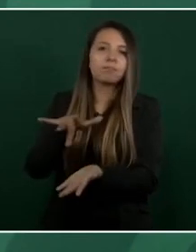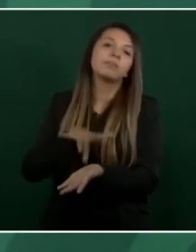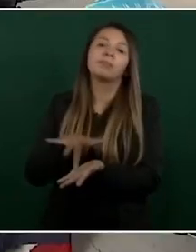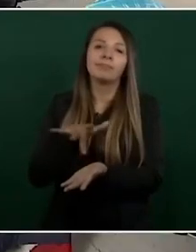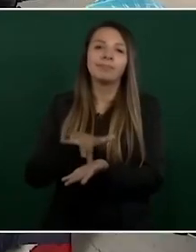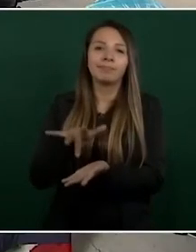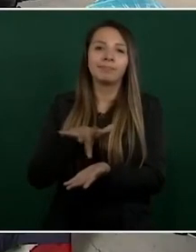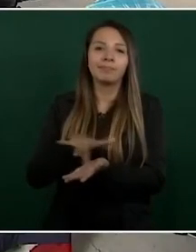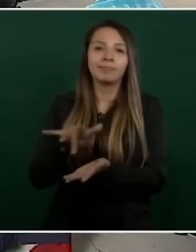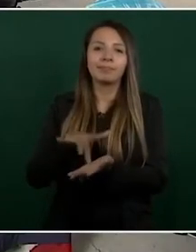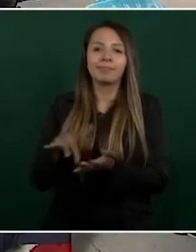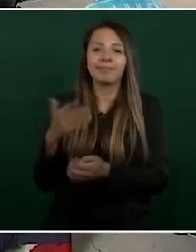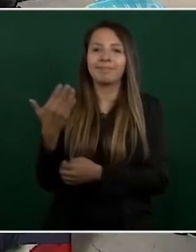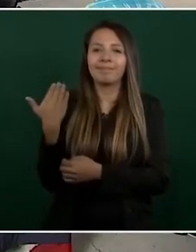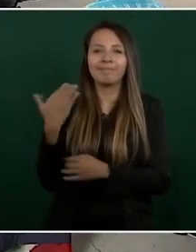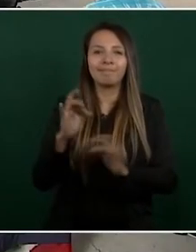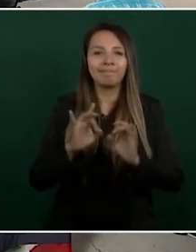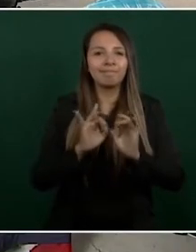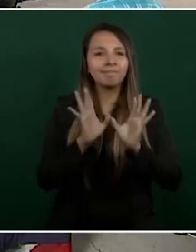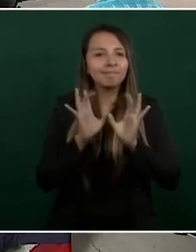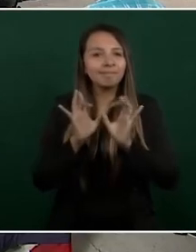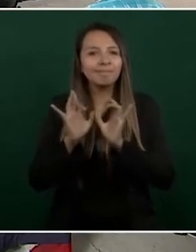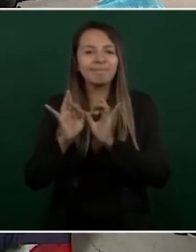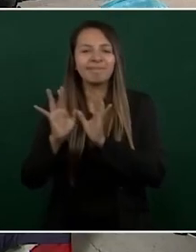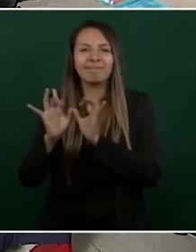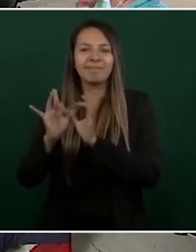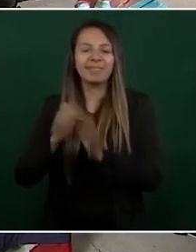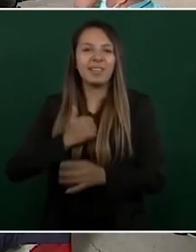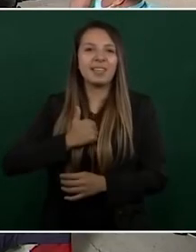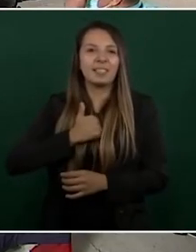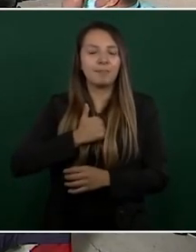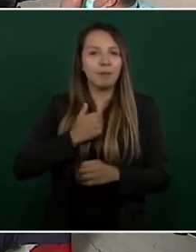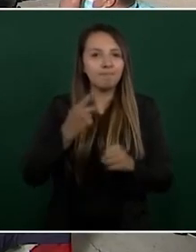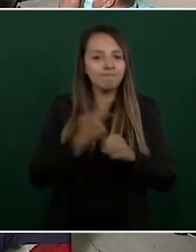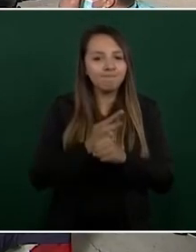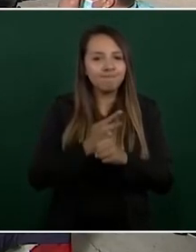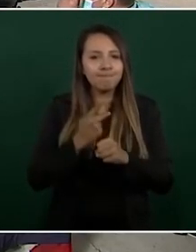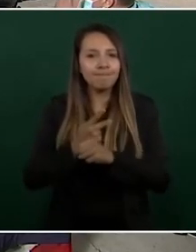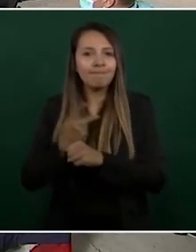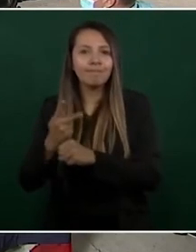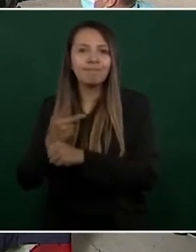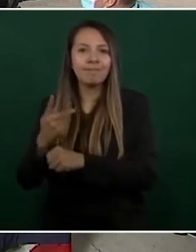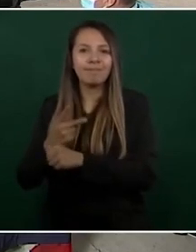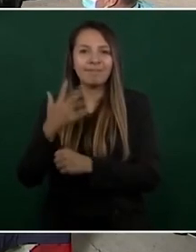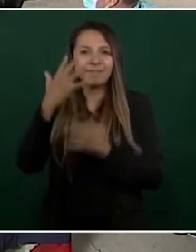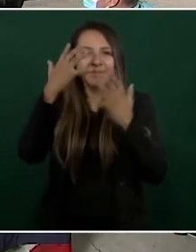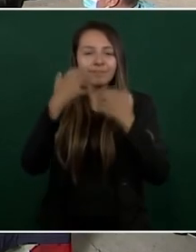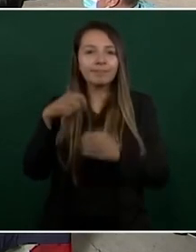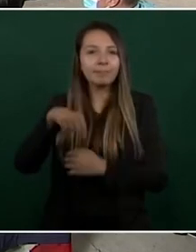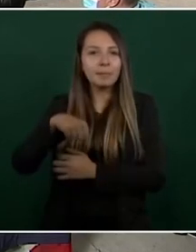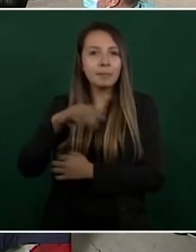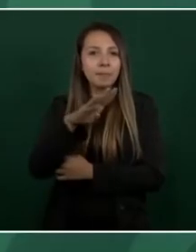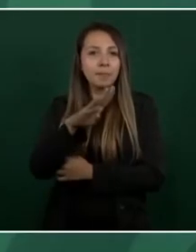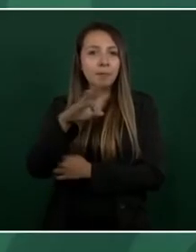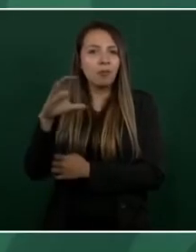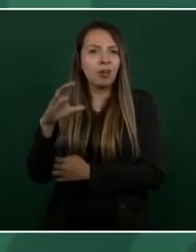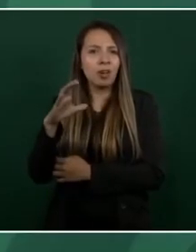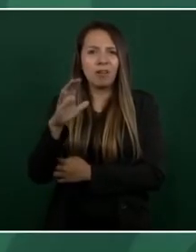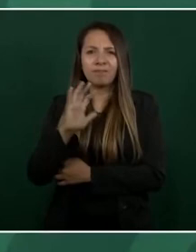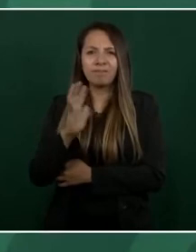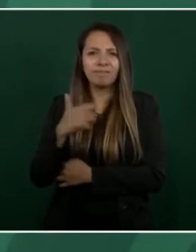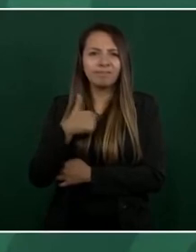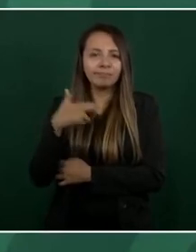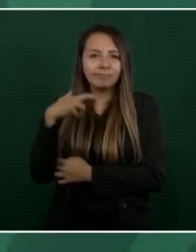se presentaron estos hechos lamentables en Baja California, de inmediato